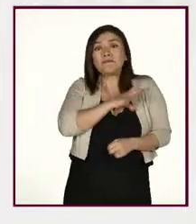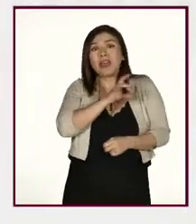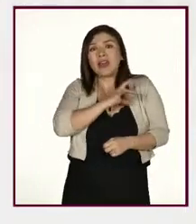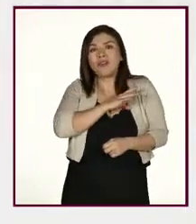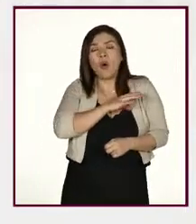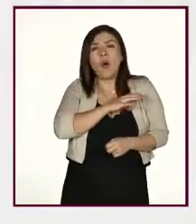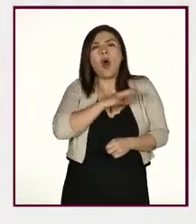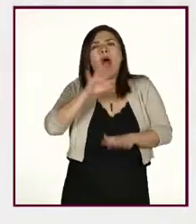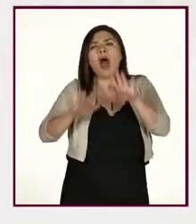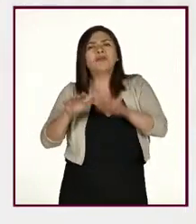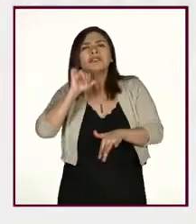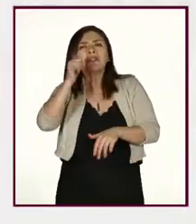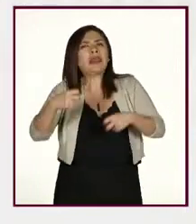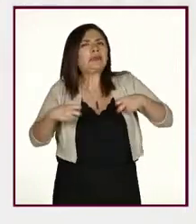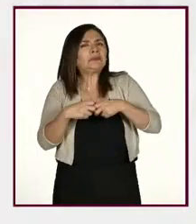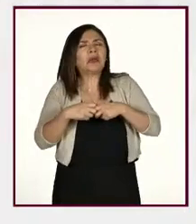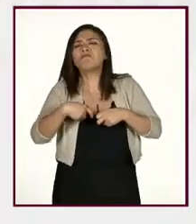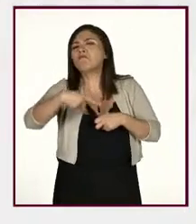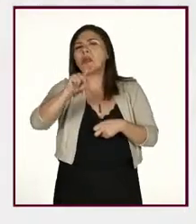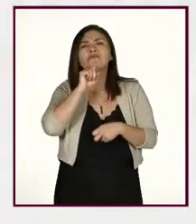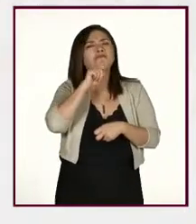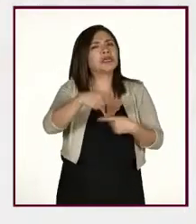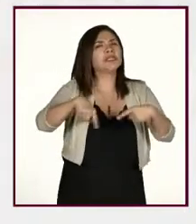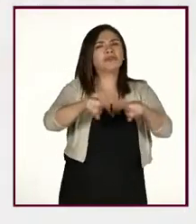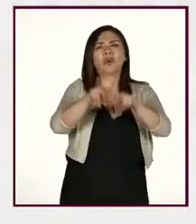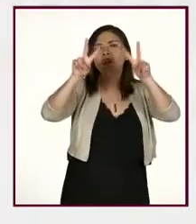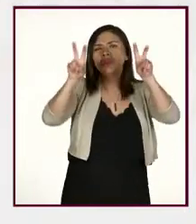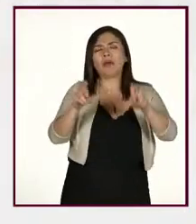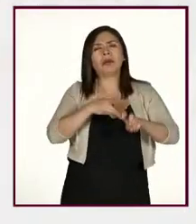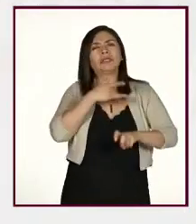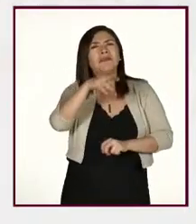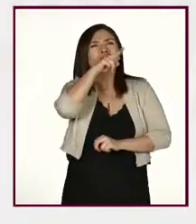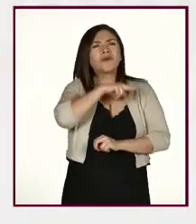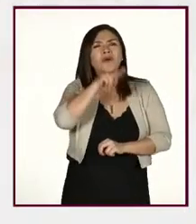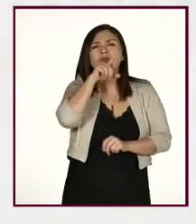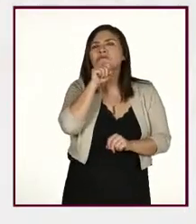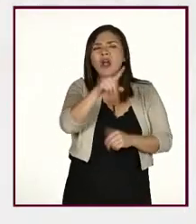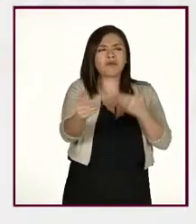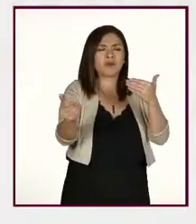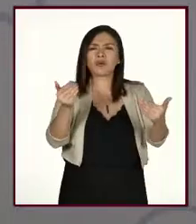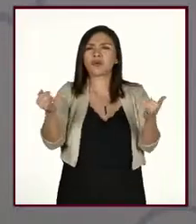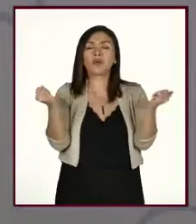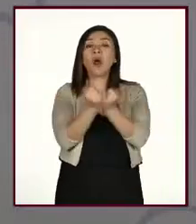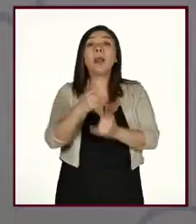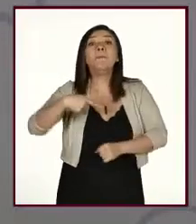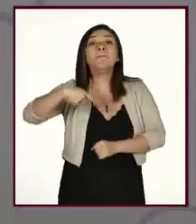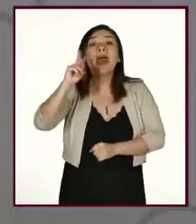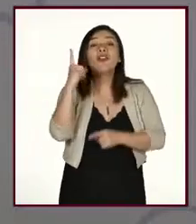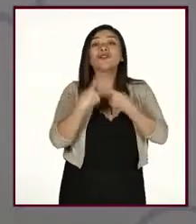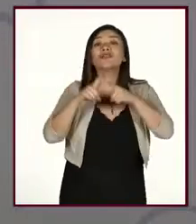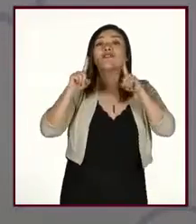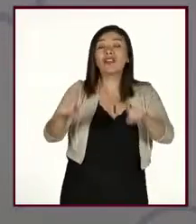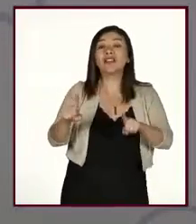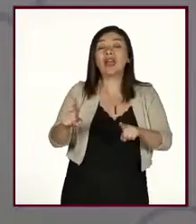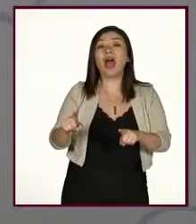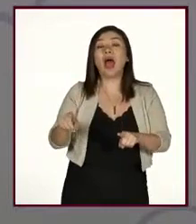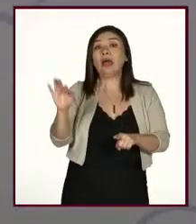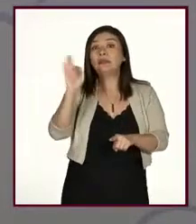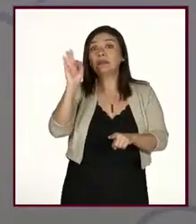como los mismos temas que les generan esta preocupación, pero aquí la diferencia es que los